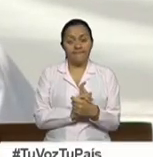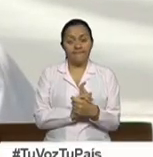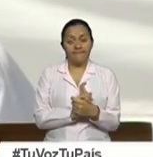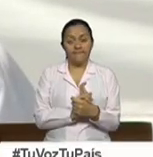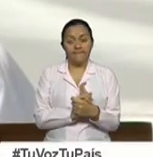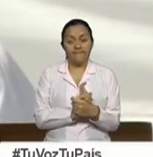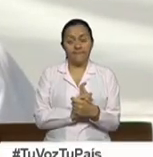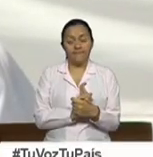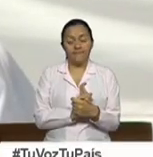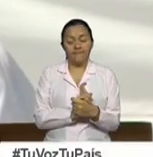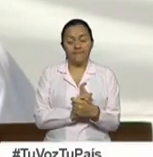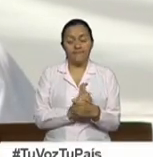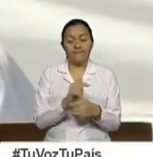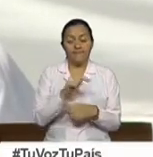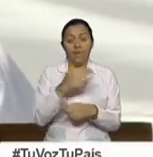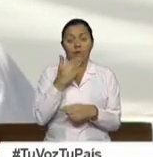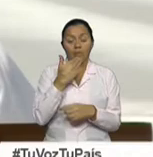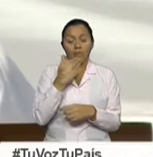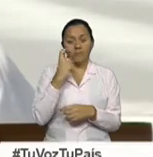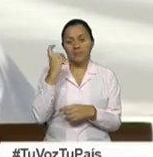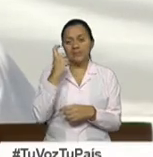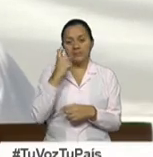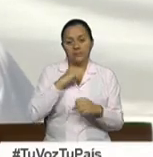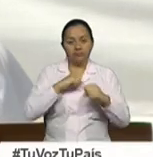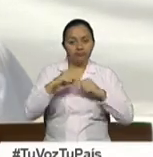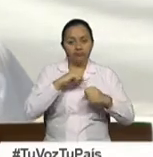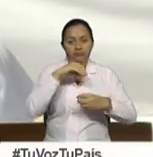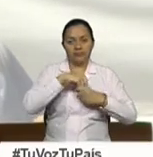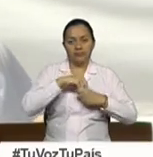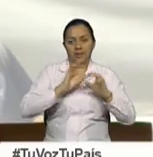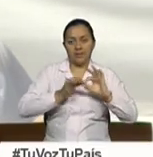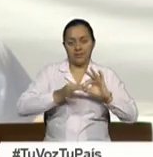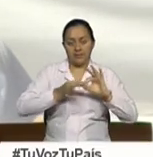de gestiones que son necesarias.